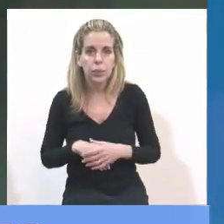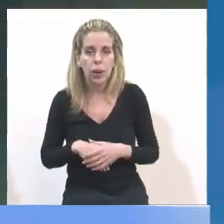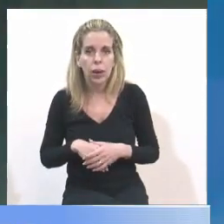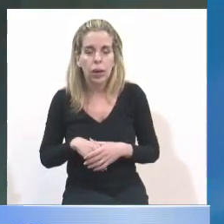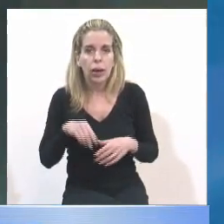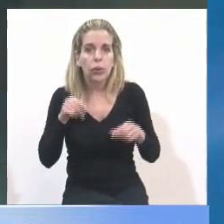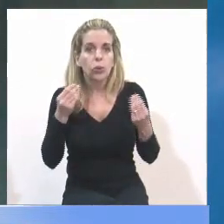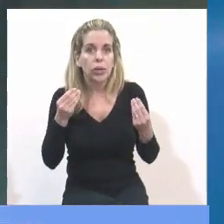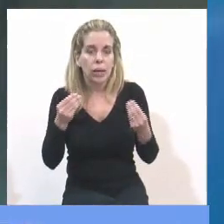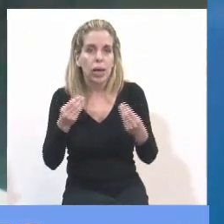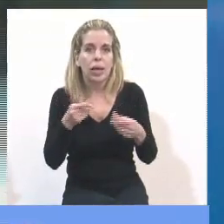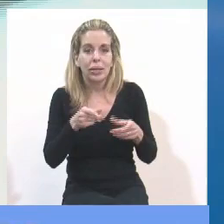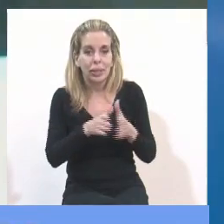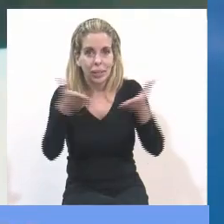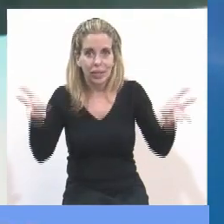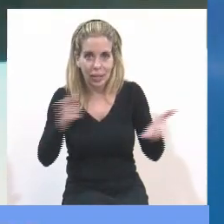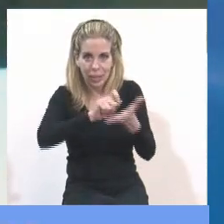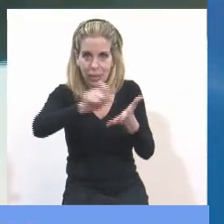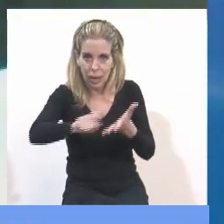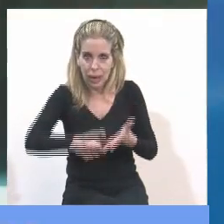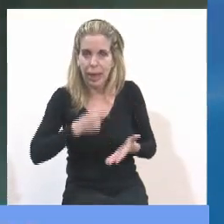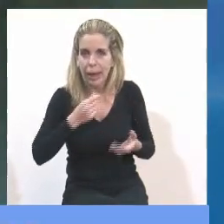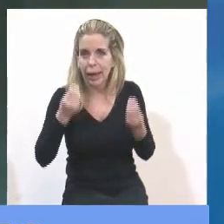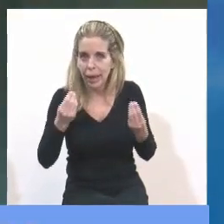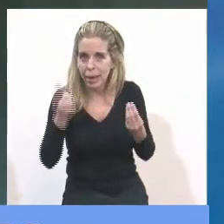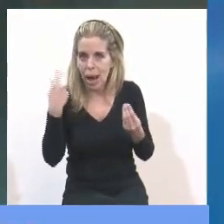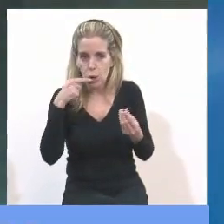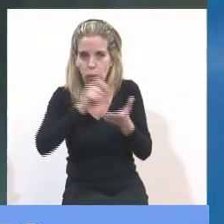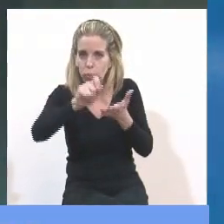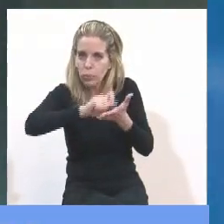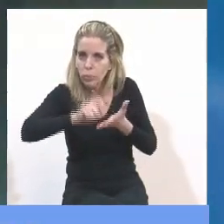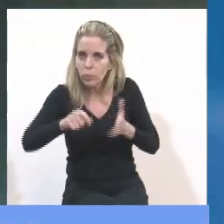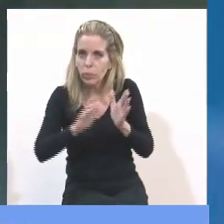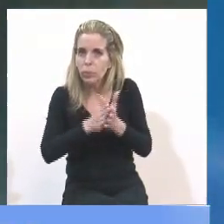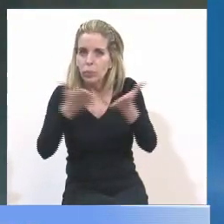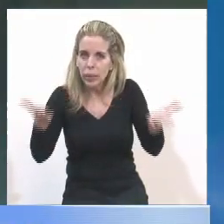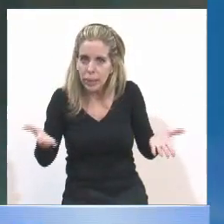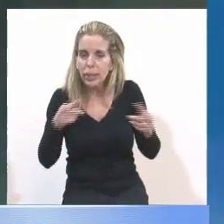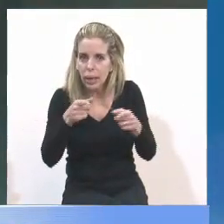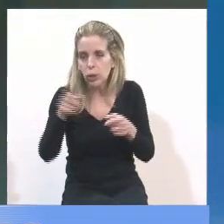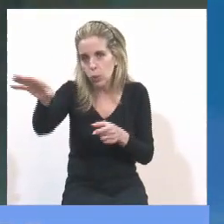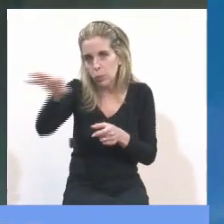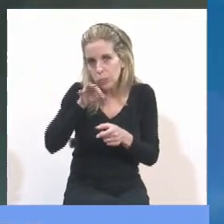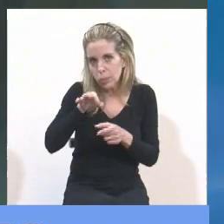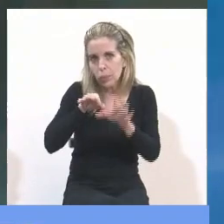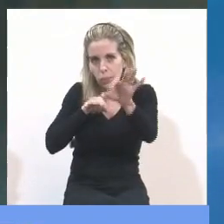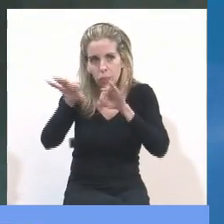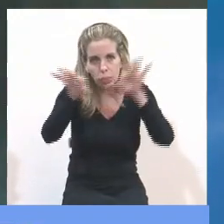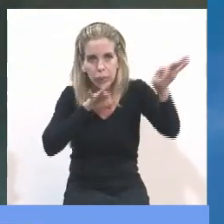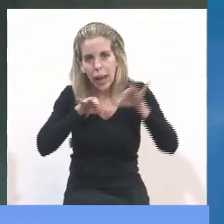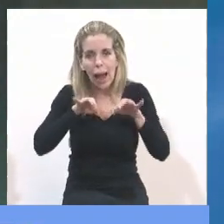el constitucionalista lo que quería cuando establece que la designación de cada uno